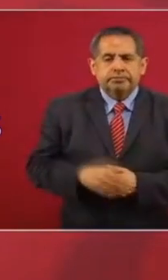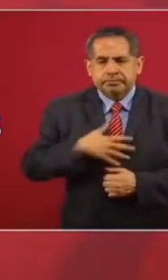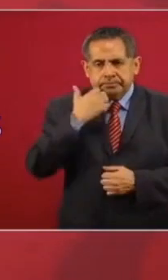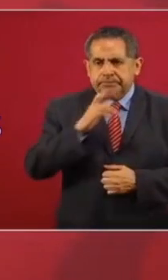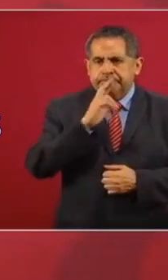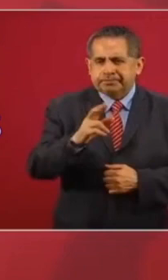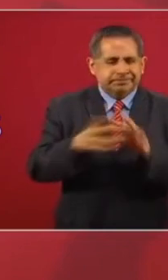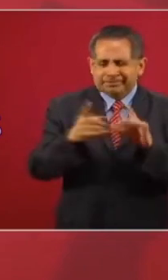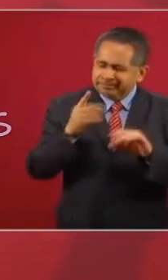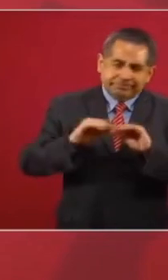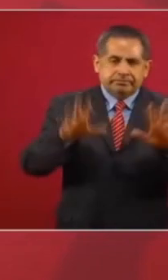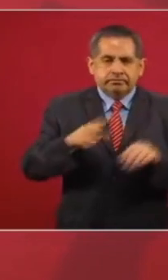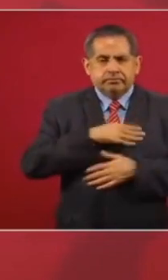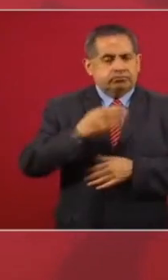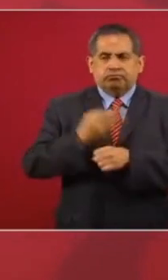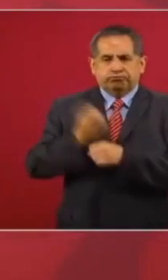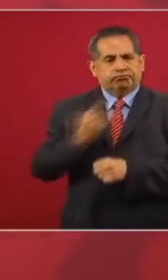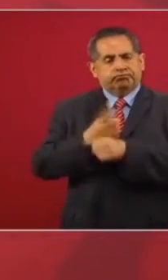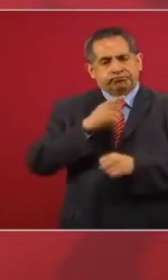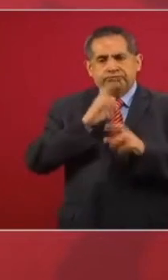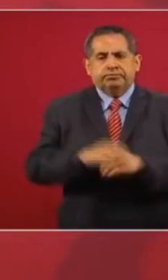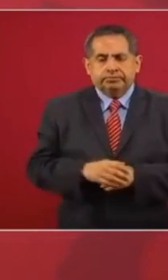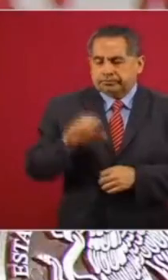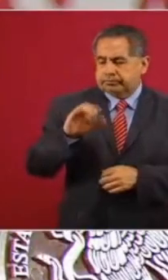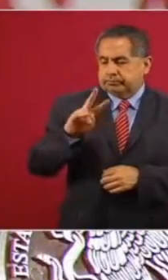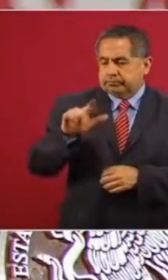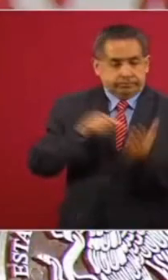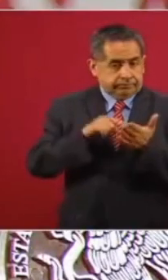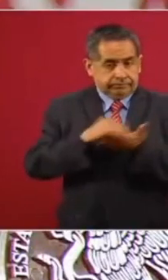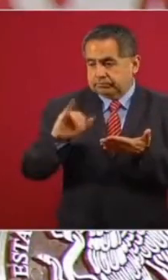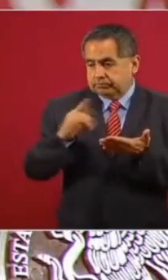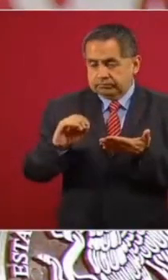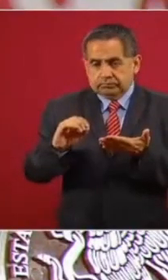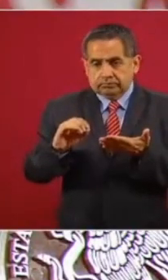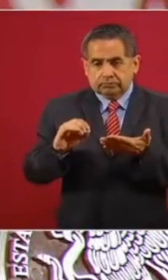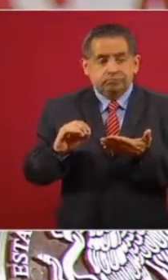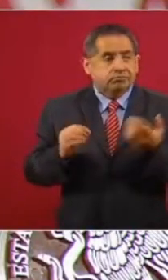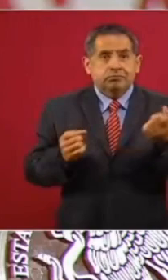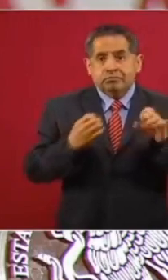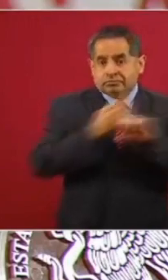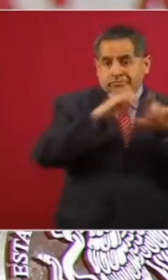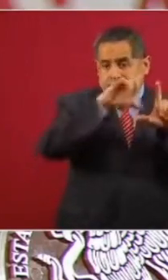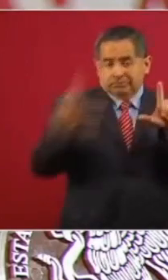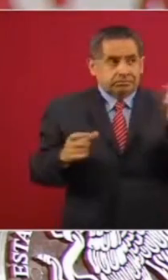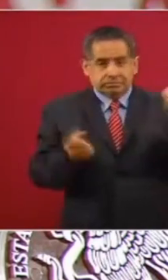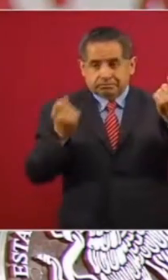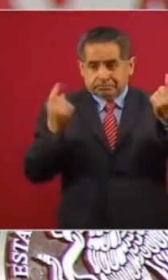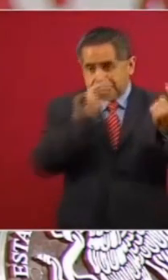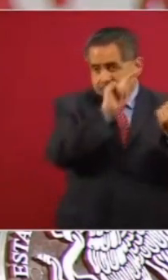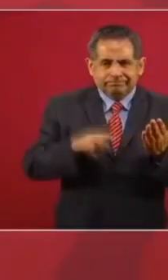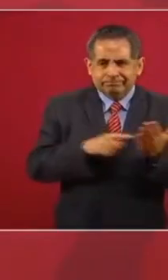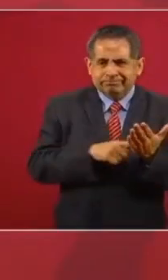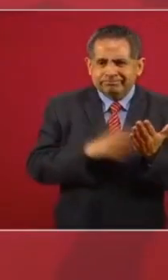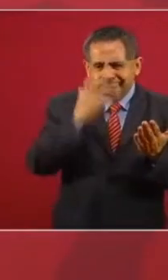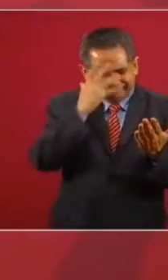quiero contestar algo y quiero ser muy enfática y qué bueno que me das esta oportunidad. El Código Civil de todavía varios estados de la República